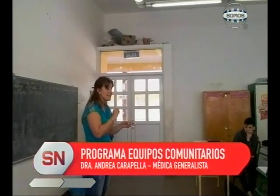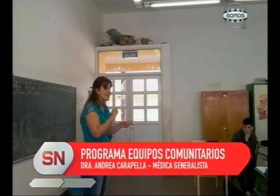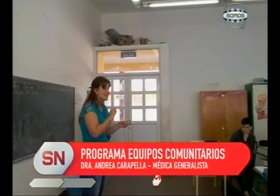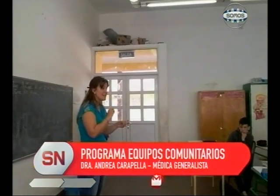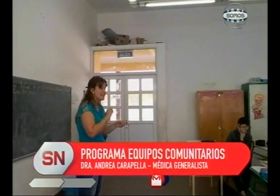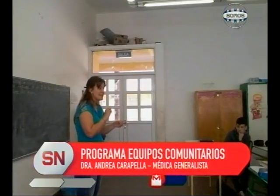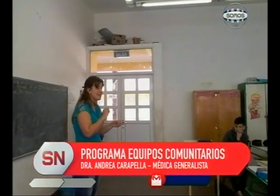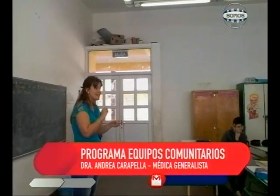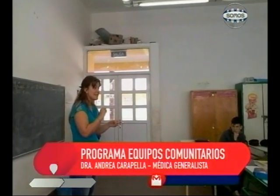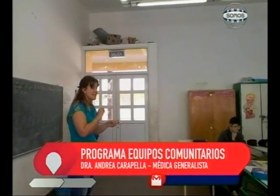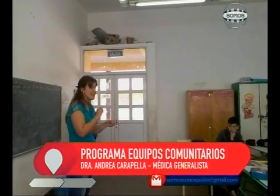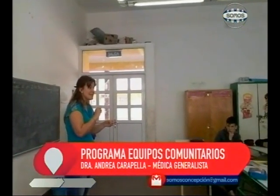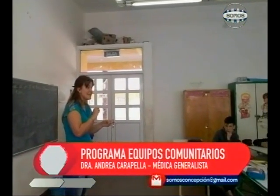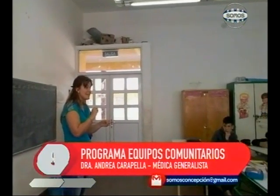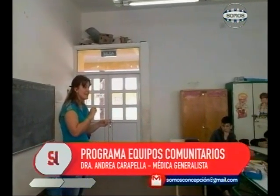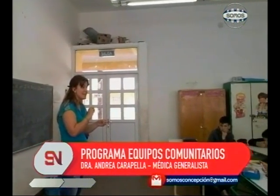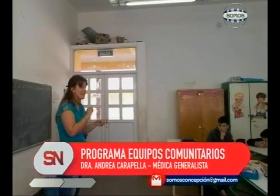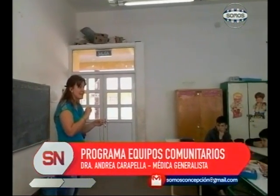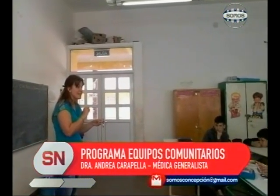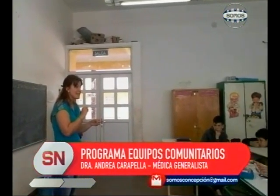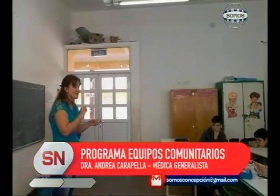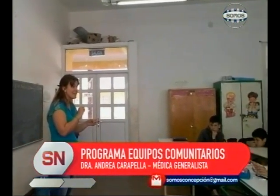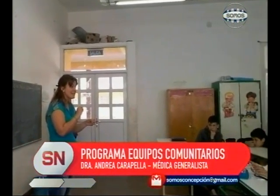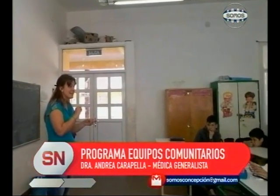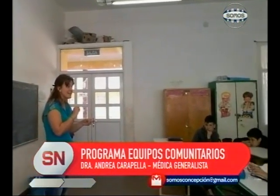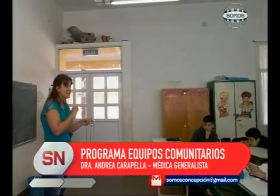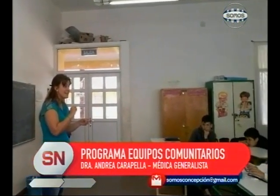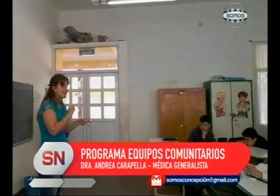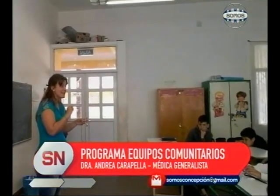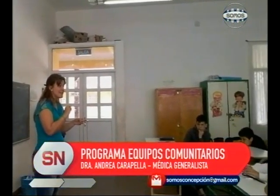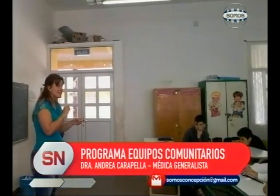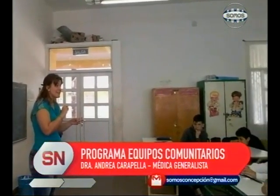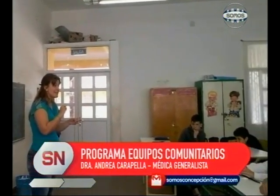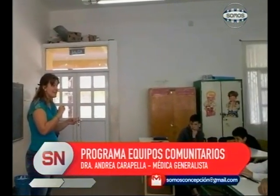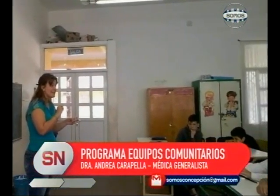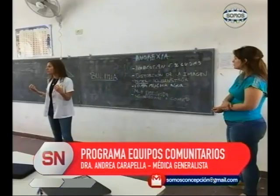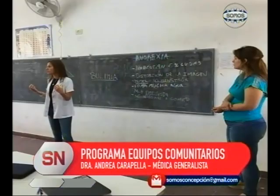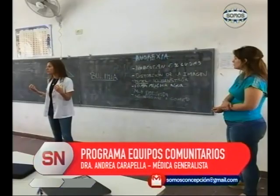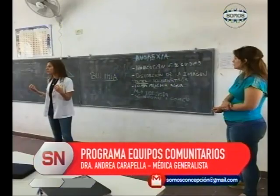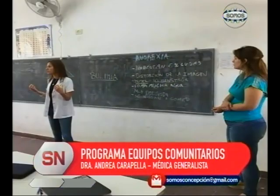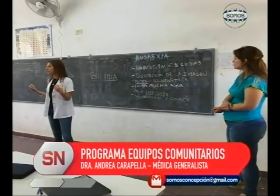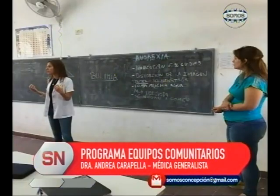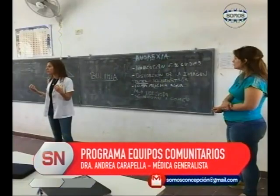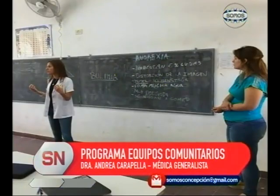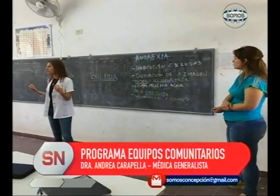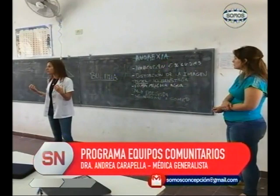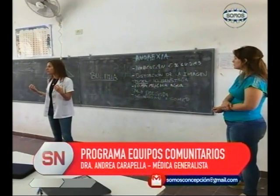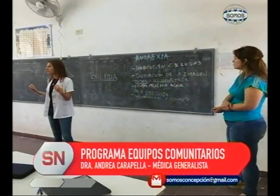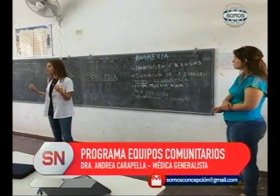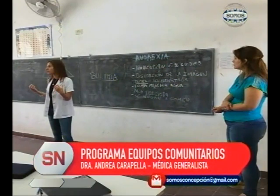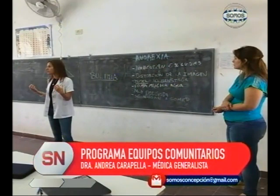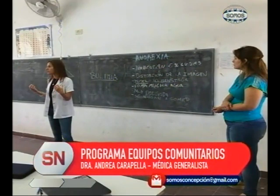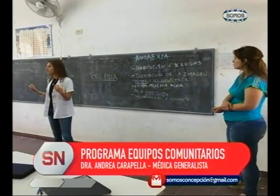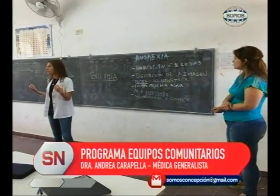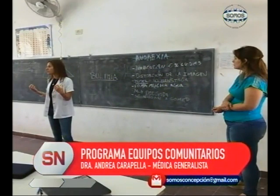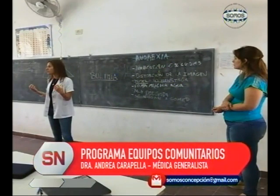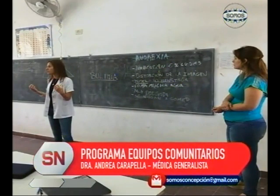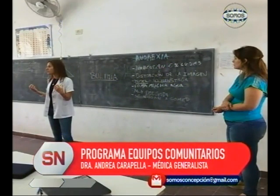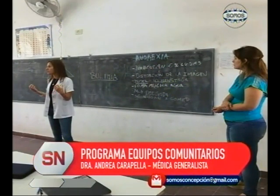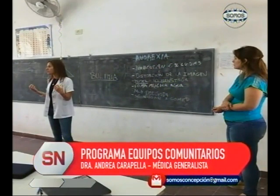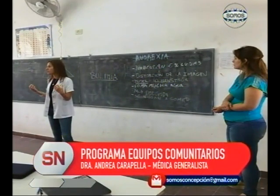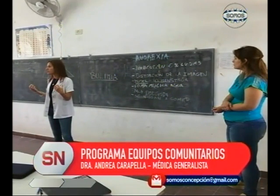absorbieran recurso humano capacitado para fortalecer de esta manera y mejorar la accesibilidad al primer nivel de